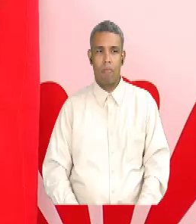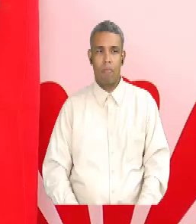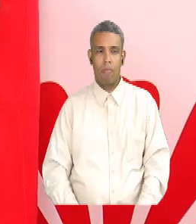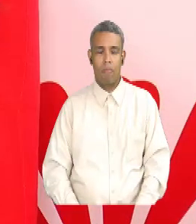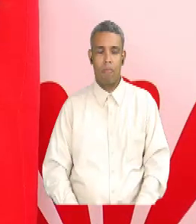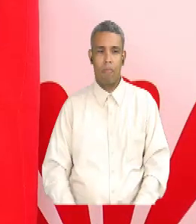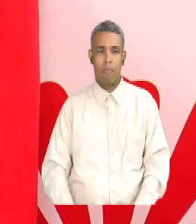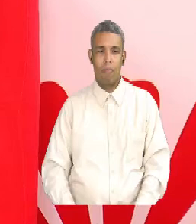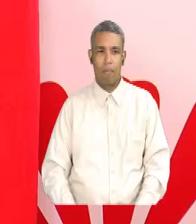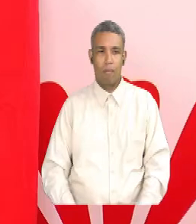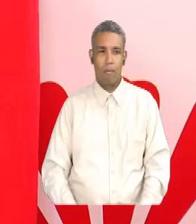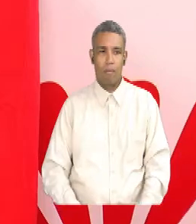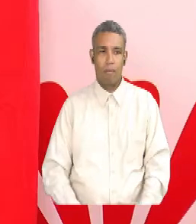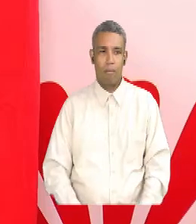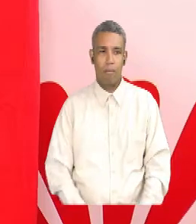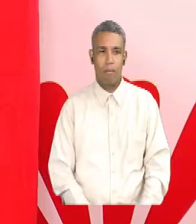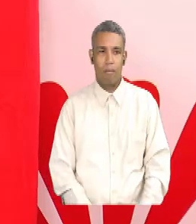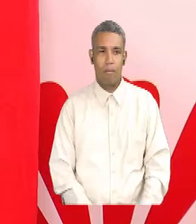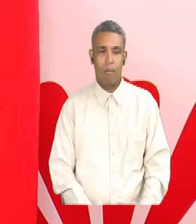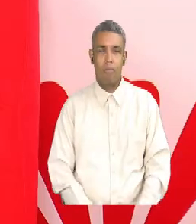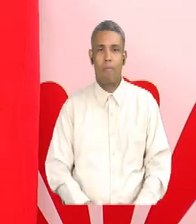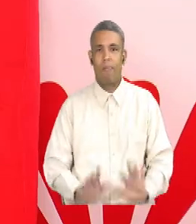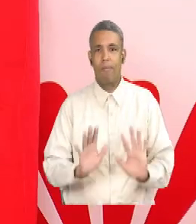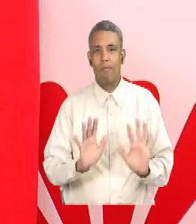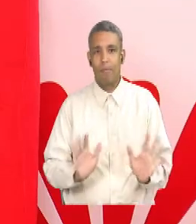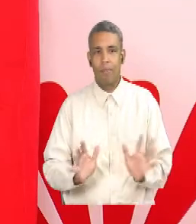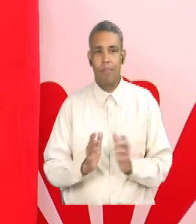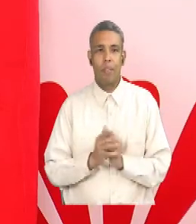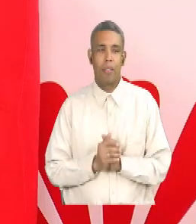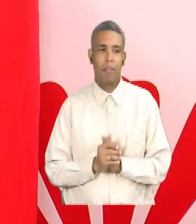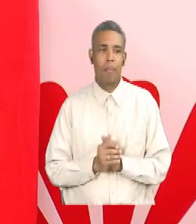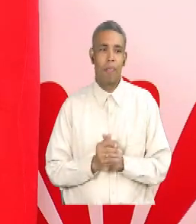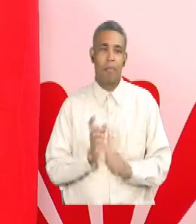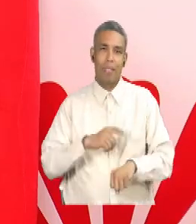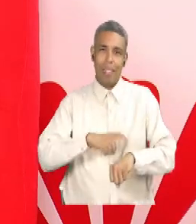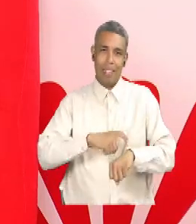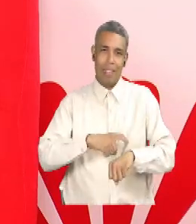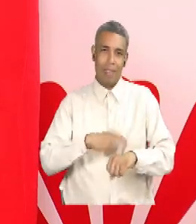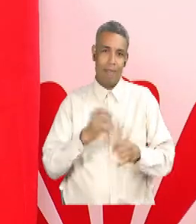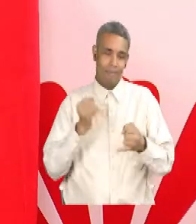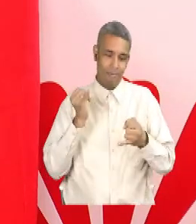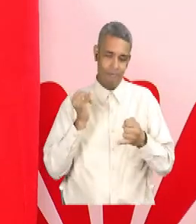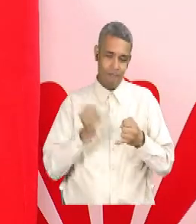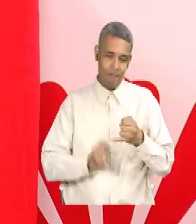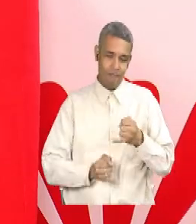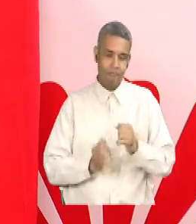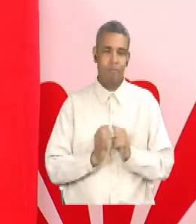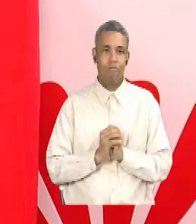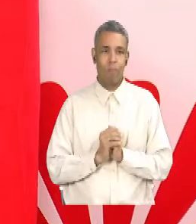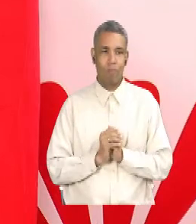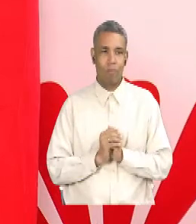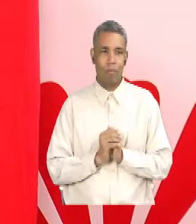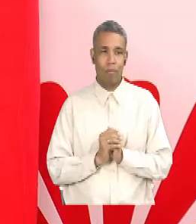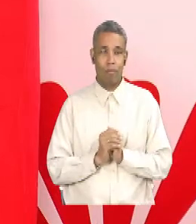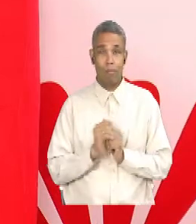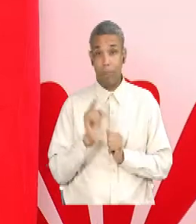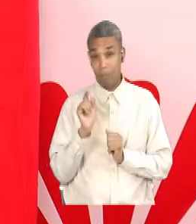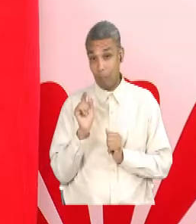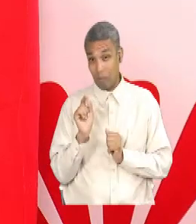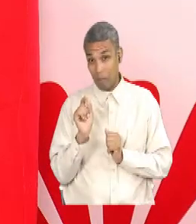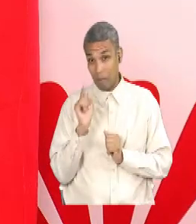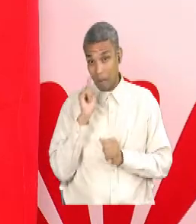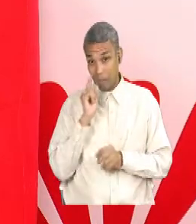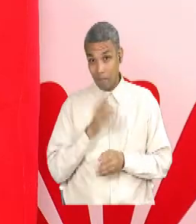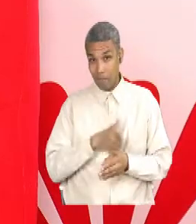Y desafortunadamente, mis queridos televidentes, se nos va acabando la hora de nuestro programa. Pero antes llega